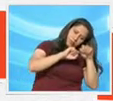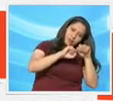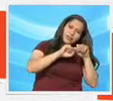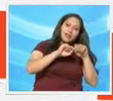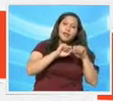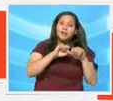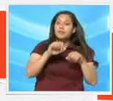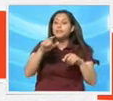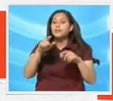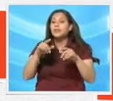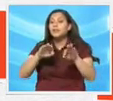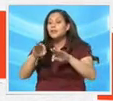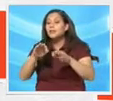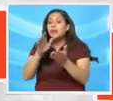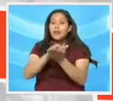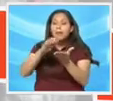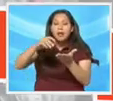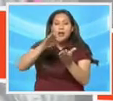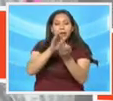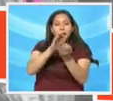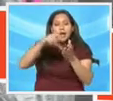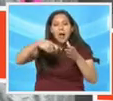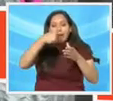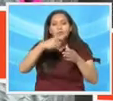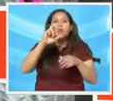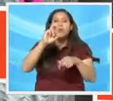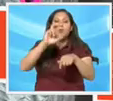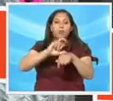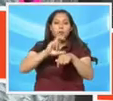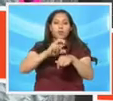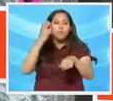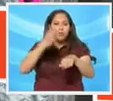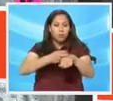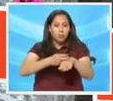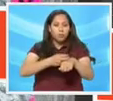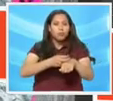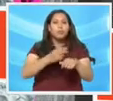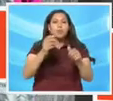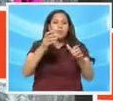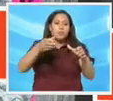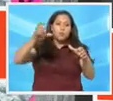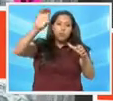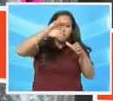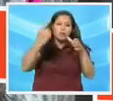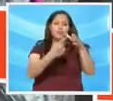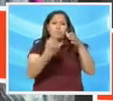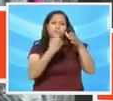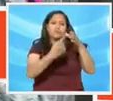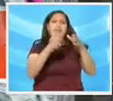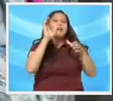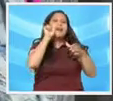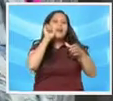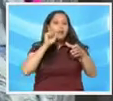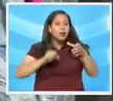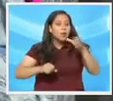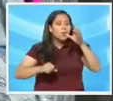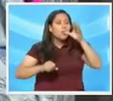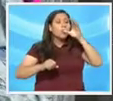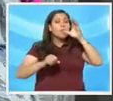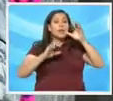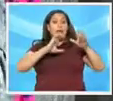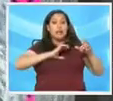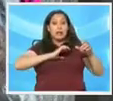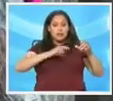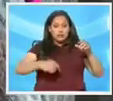del lugar donde trabaja unos tamales o bien 2 huevos crudos metidos en jugo de naranja, que es una mezcla que produce cáncer en el